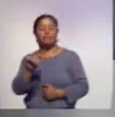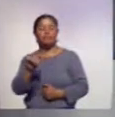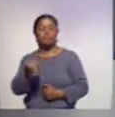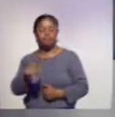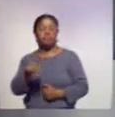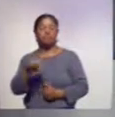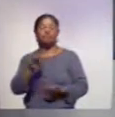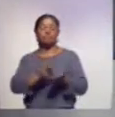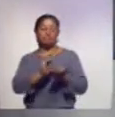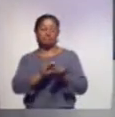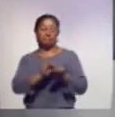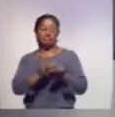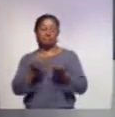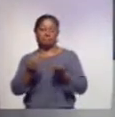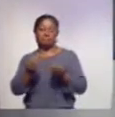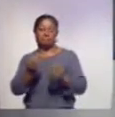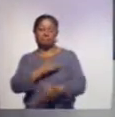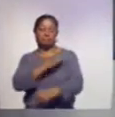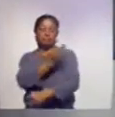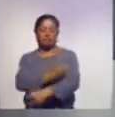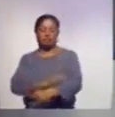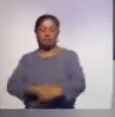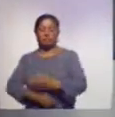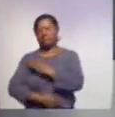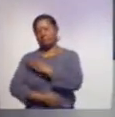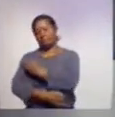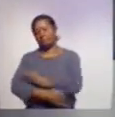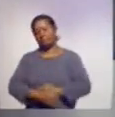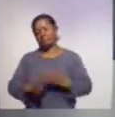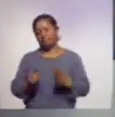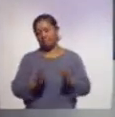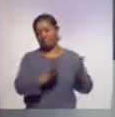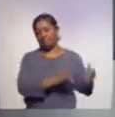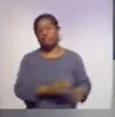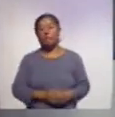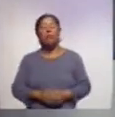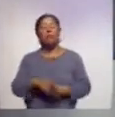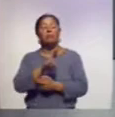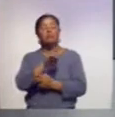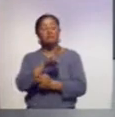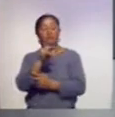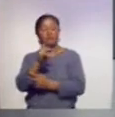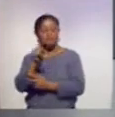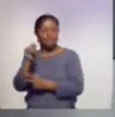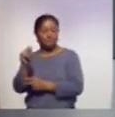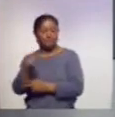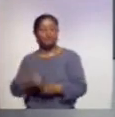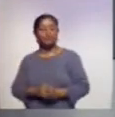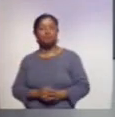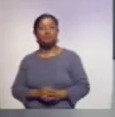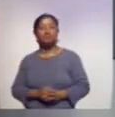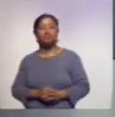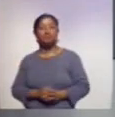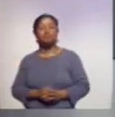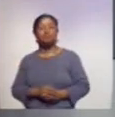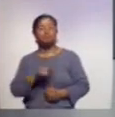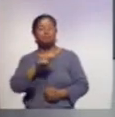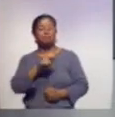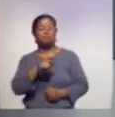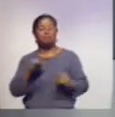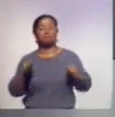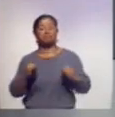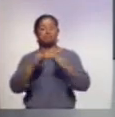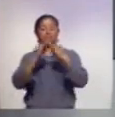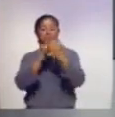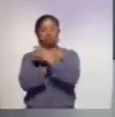tardes. Buenas tardes. En otra información, mire, la Universidad Politécnica de Tlaxcala se posiciona como una de las instituciones